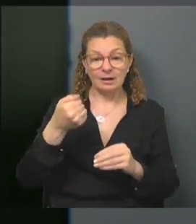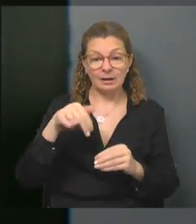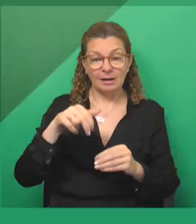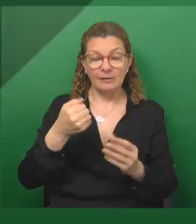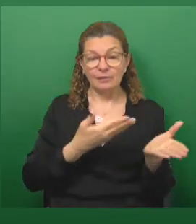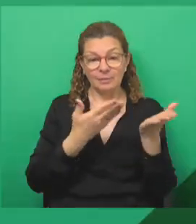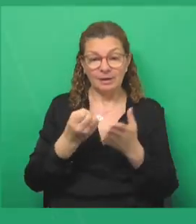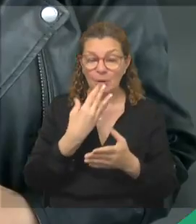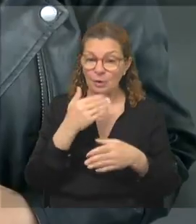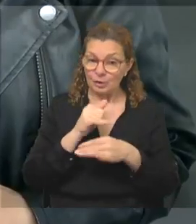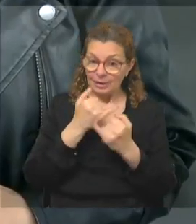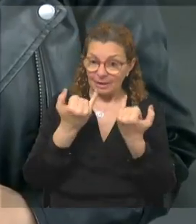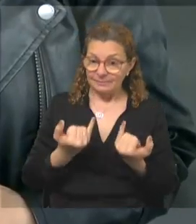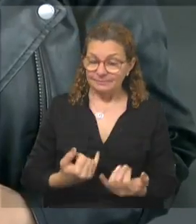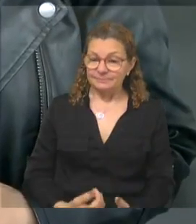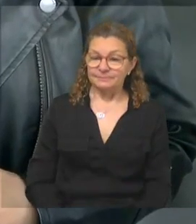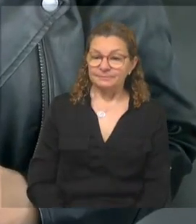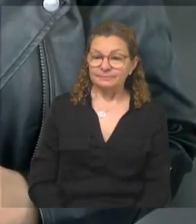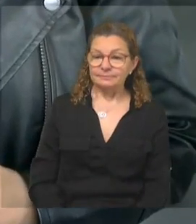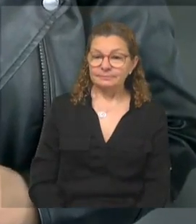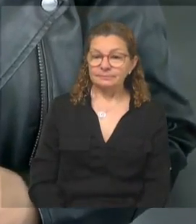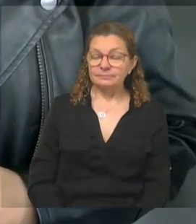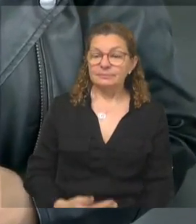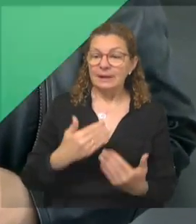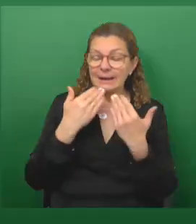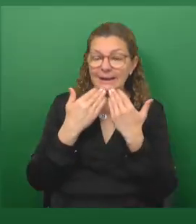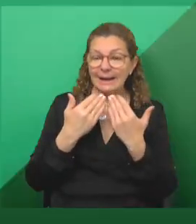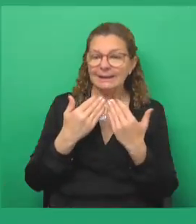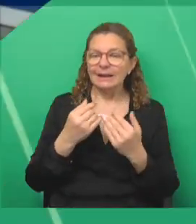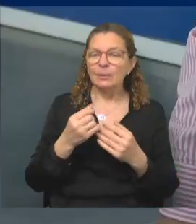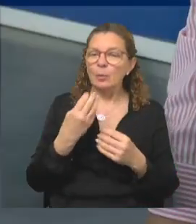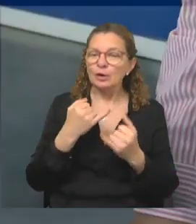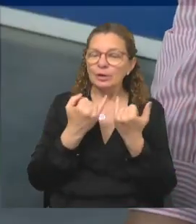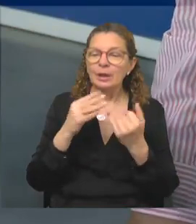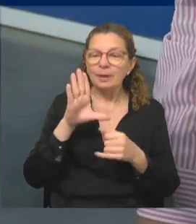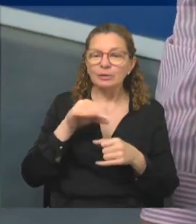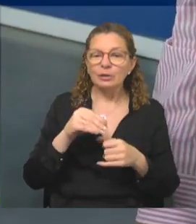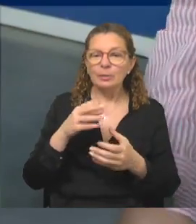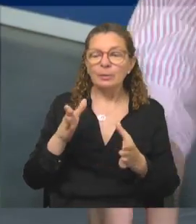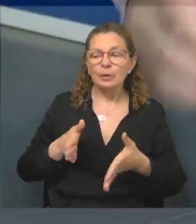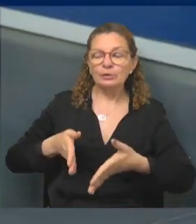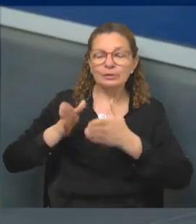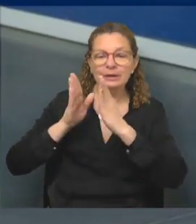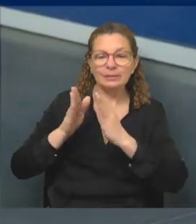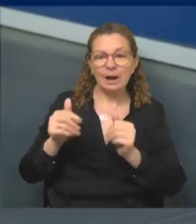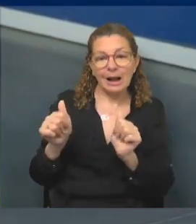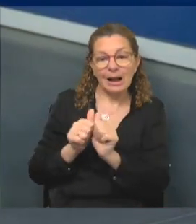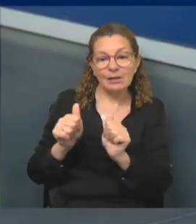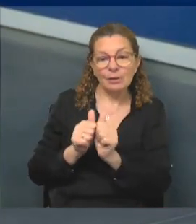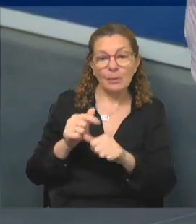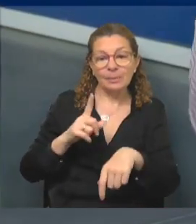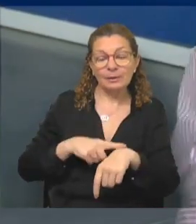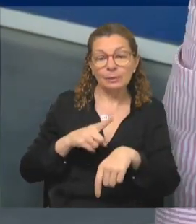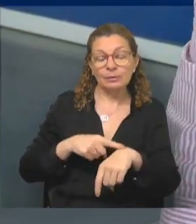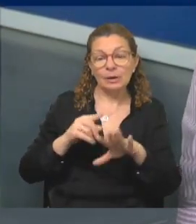días bienvenida Gracias Pilar muy buenos días para todos nos encontramos en el anexo de Torre ejecutiva porque en minutos a